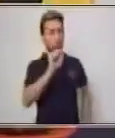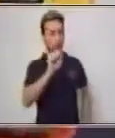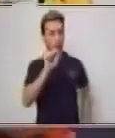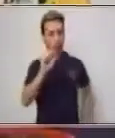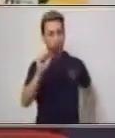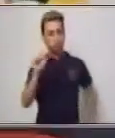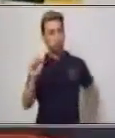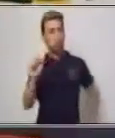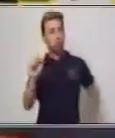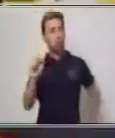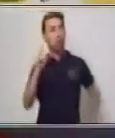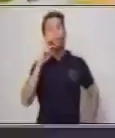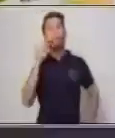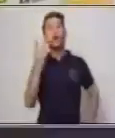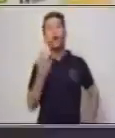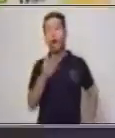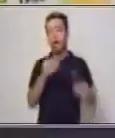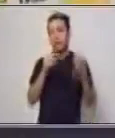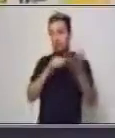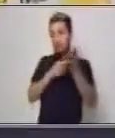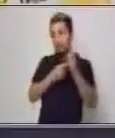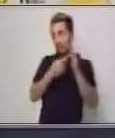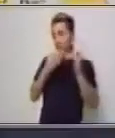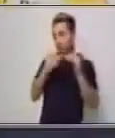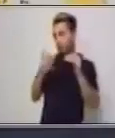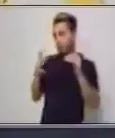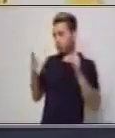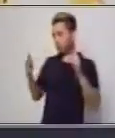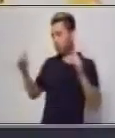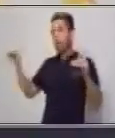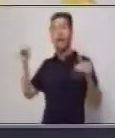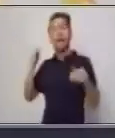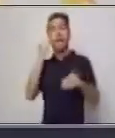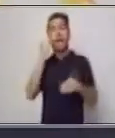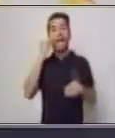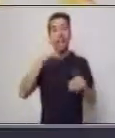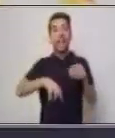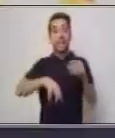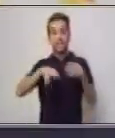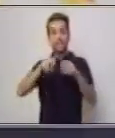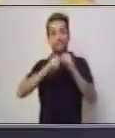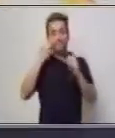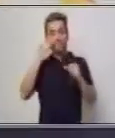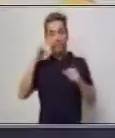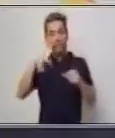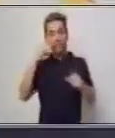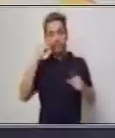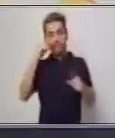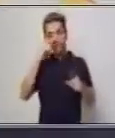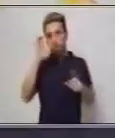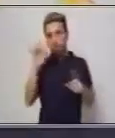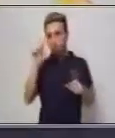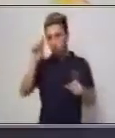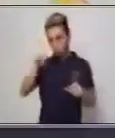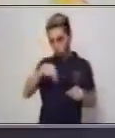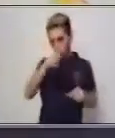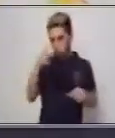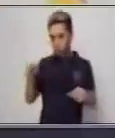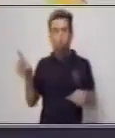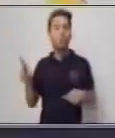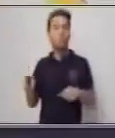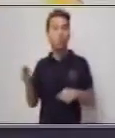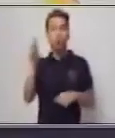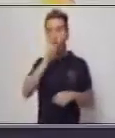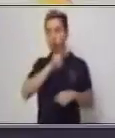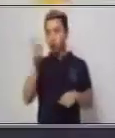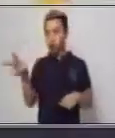Porque los números son infinitos. Si no les colocamos esos 3 puntos, significa que tiene un límite, y no. Los números primos y los números